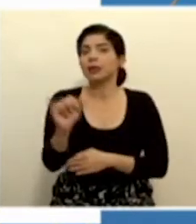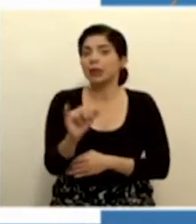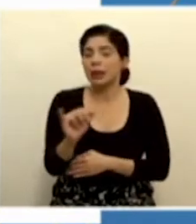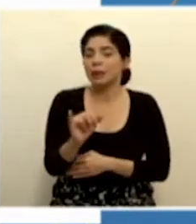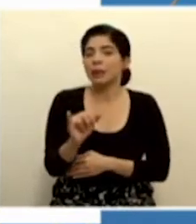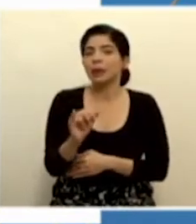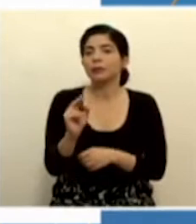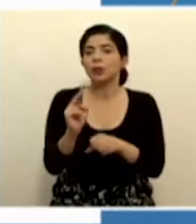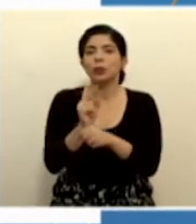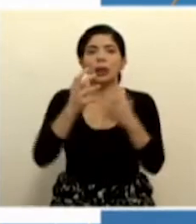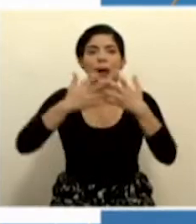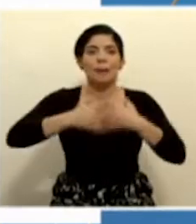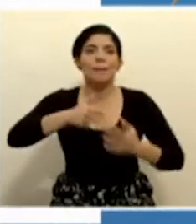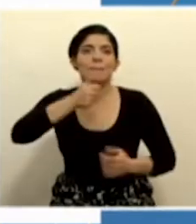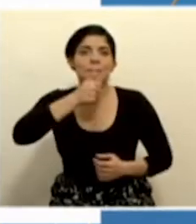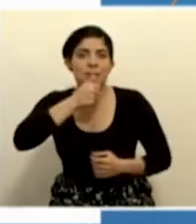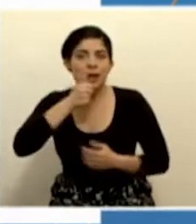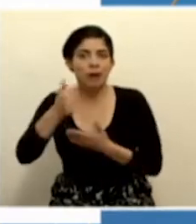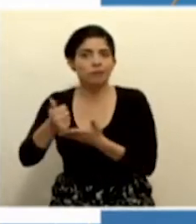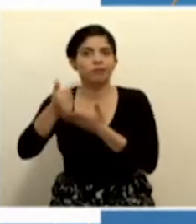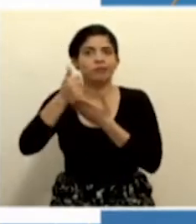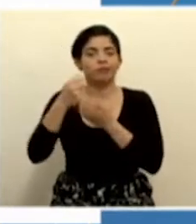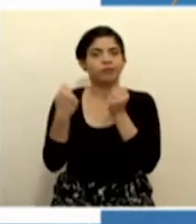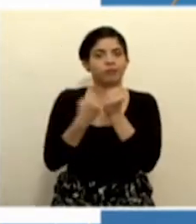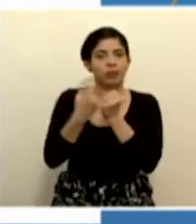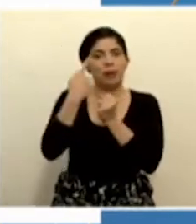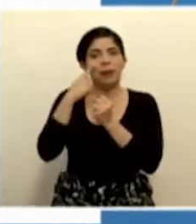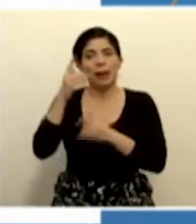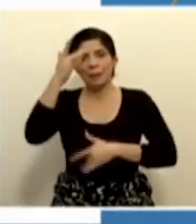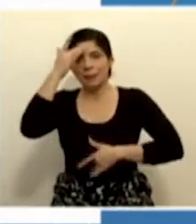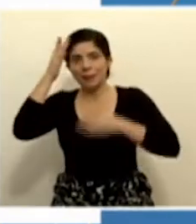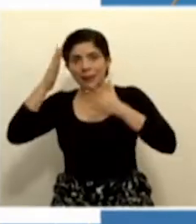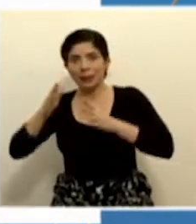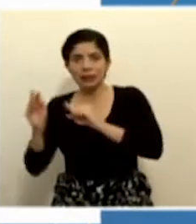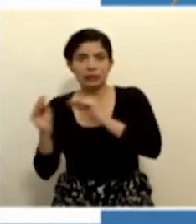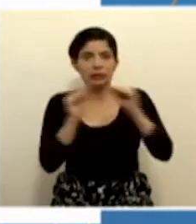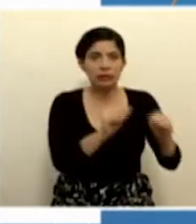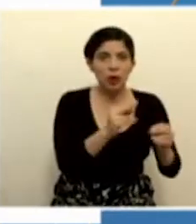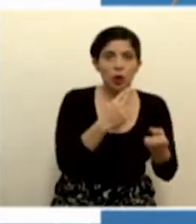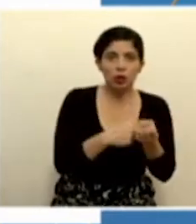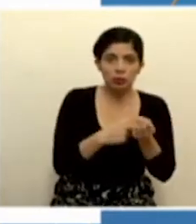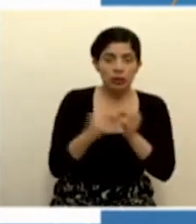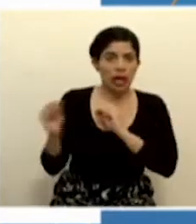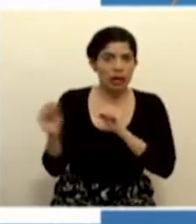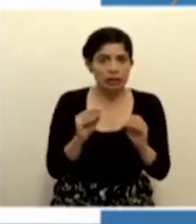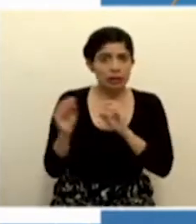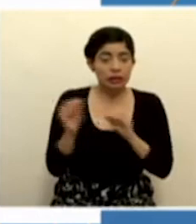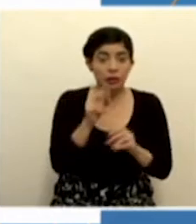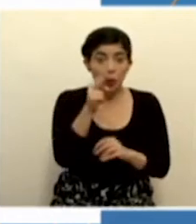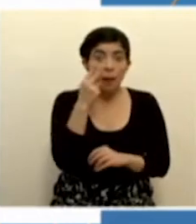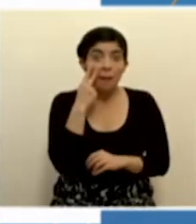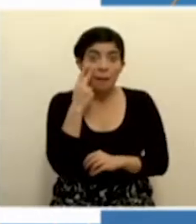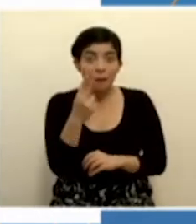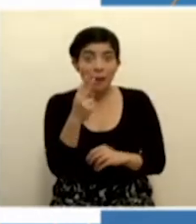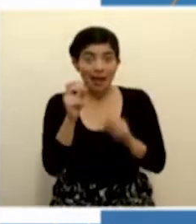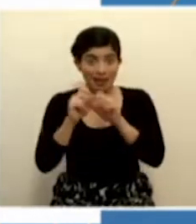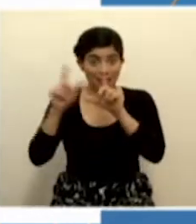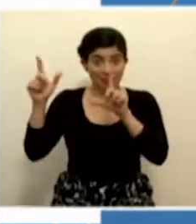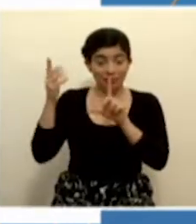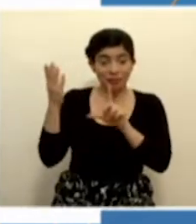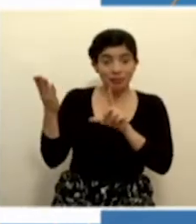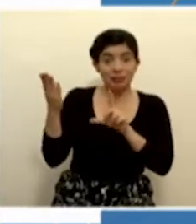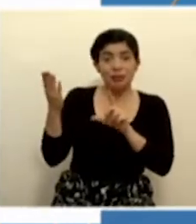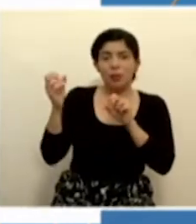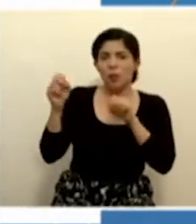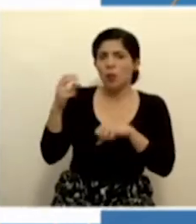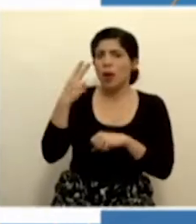empresa privada que participa de lo que es el traslado de pacientes hacia centros hospitalarios si ustedes ven esta diapositiva van a